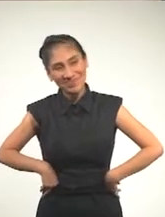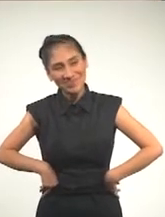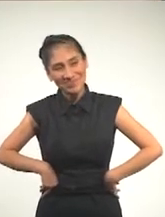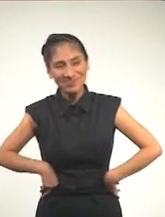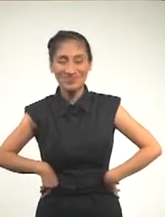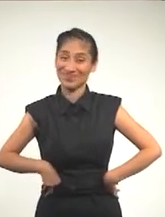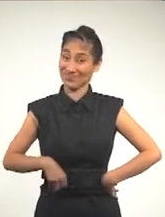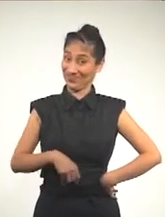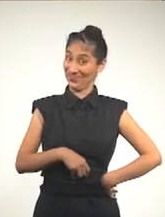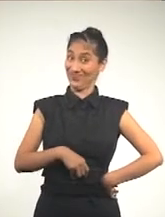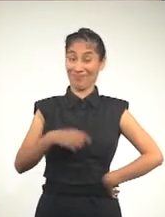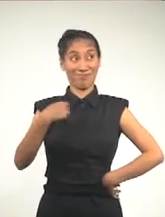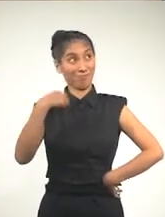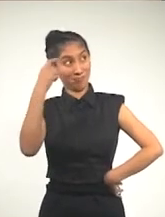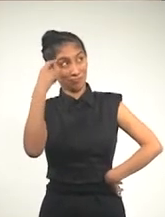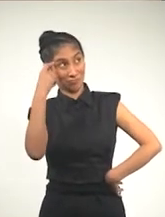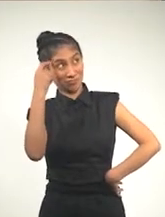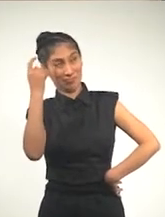¡Ah!